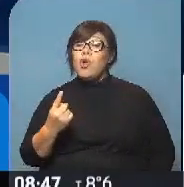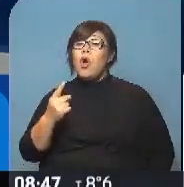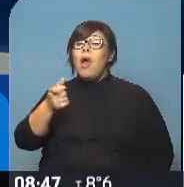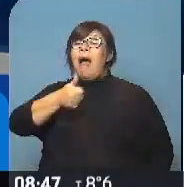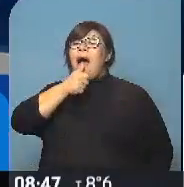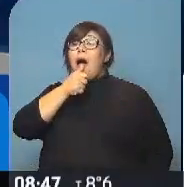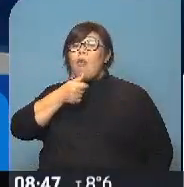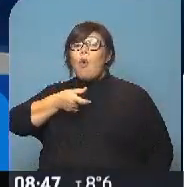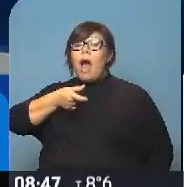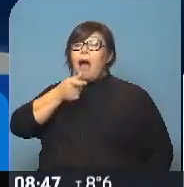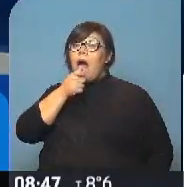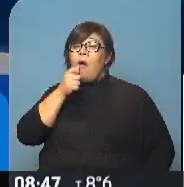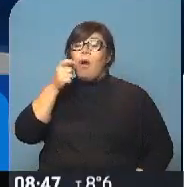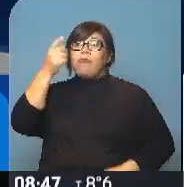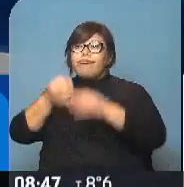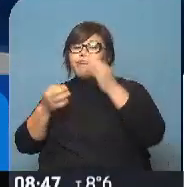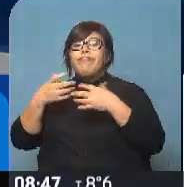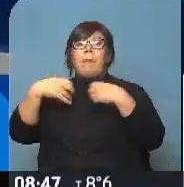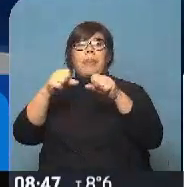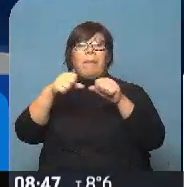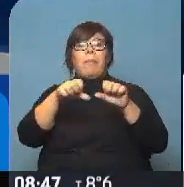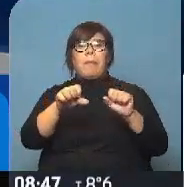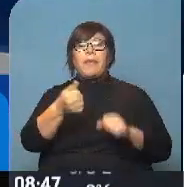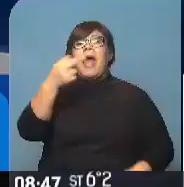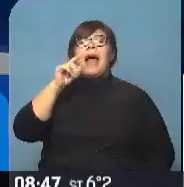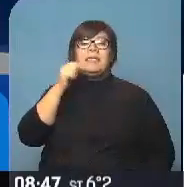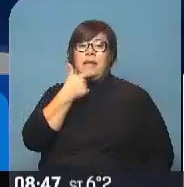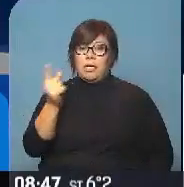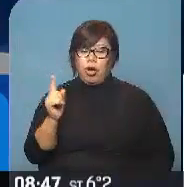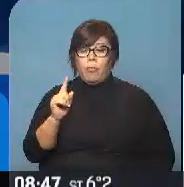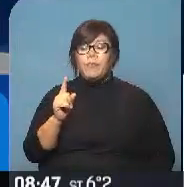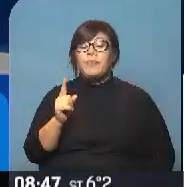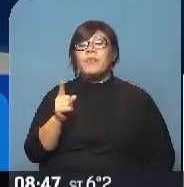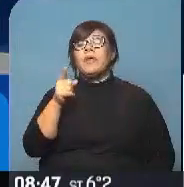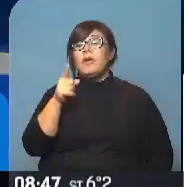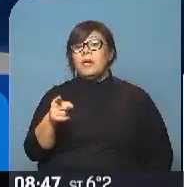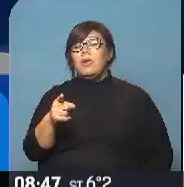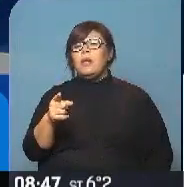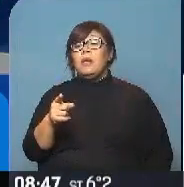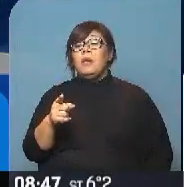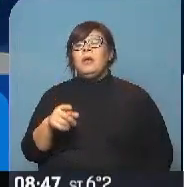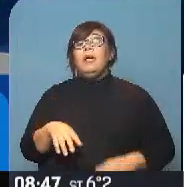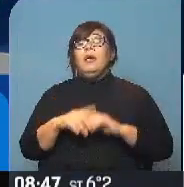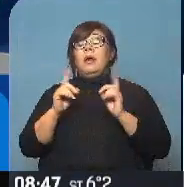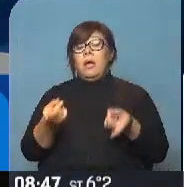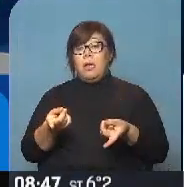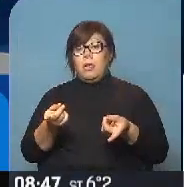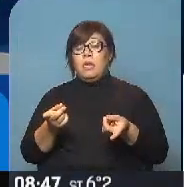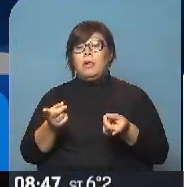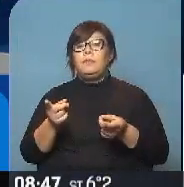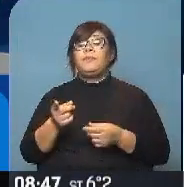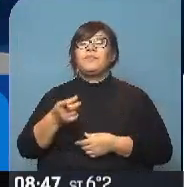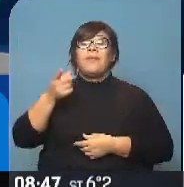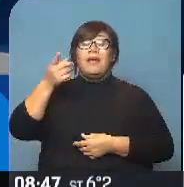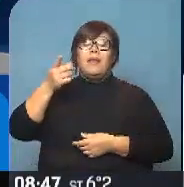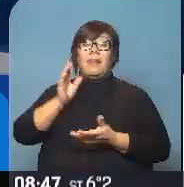que recomienda la organización mundial de la salud para poder prevenir el hidroarsenicismo por otra parte el departamento de ingeniería